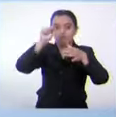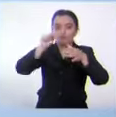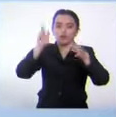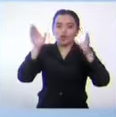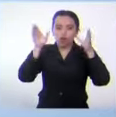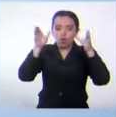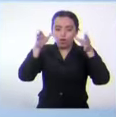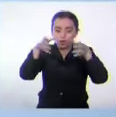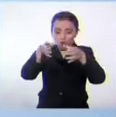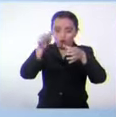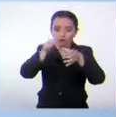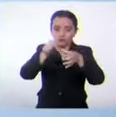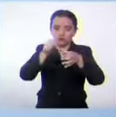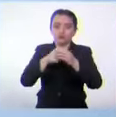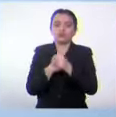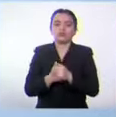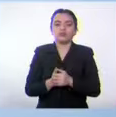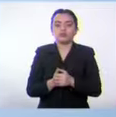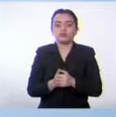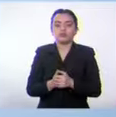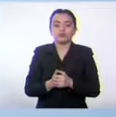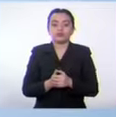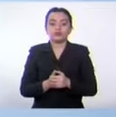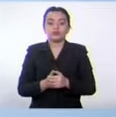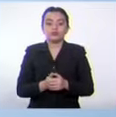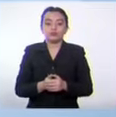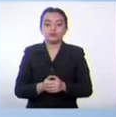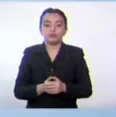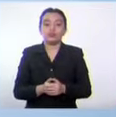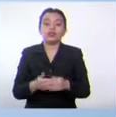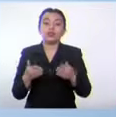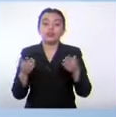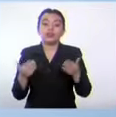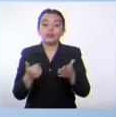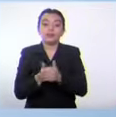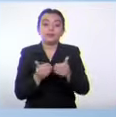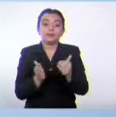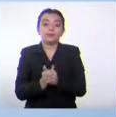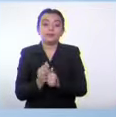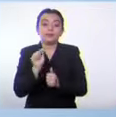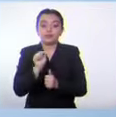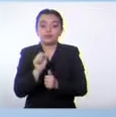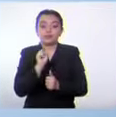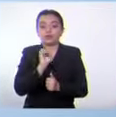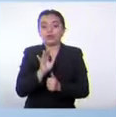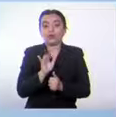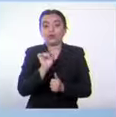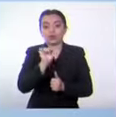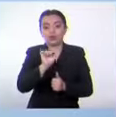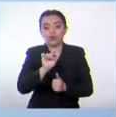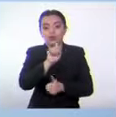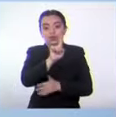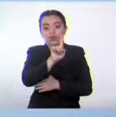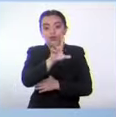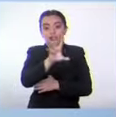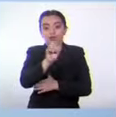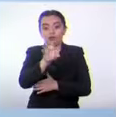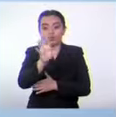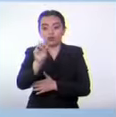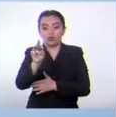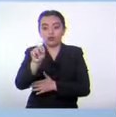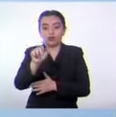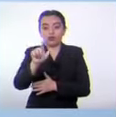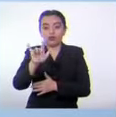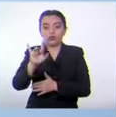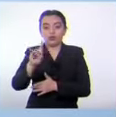El problema nos dice que preparemos una disolución a 2 ppm de concentración y también nos